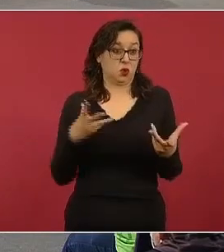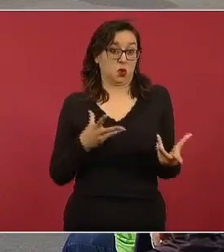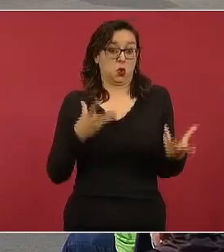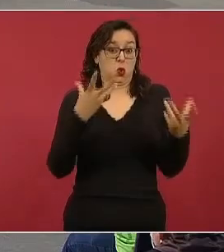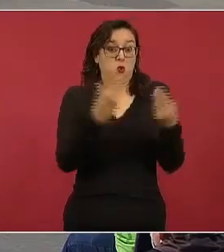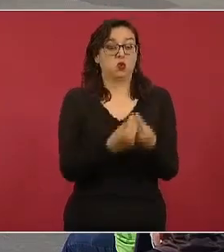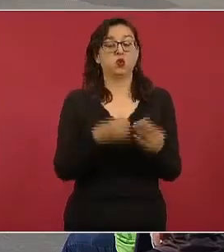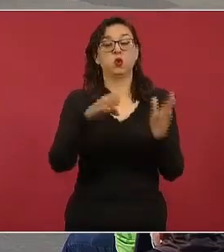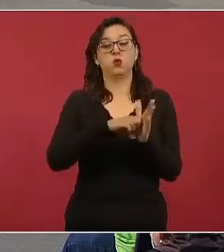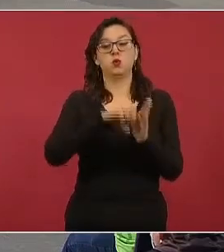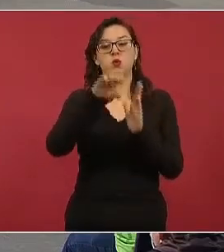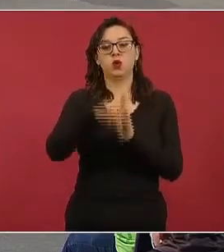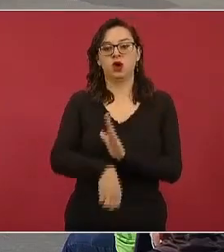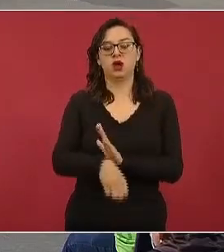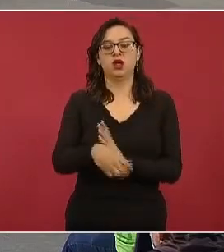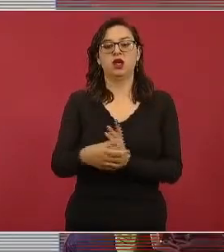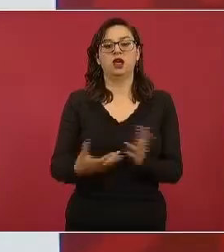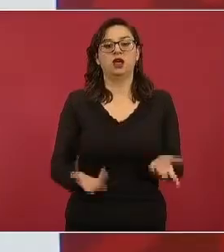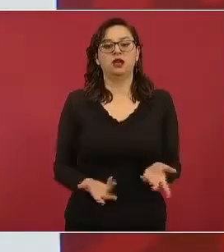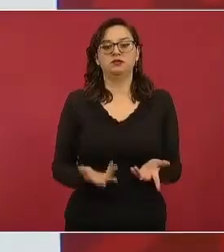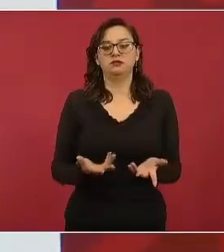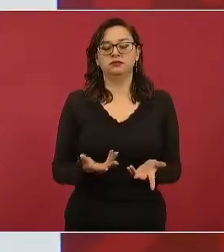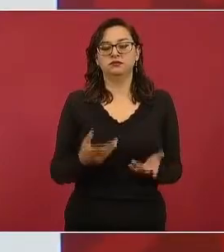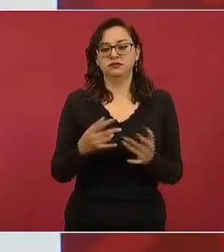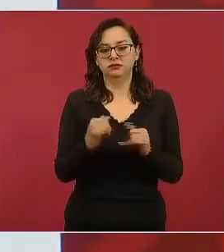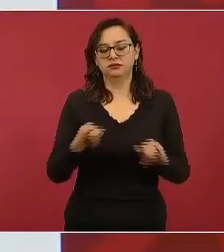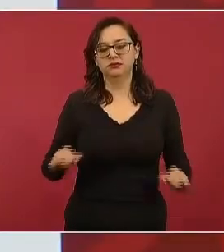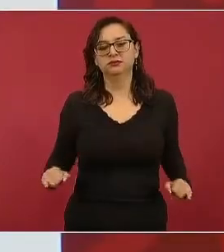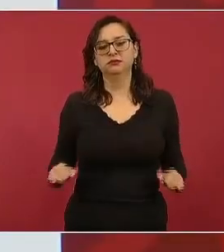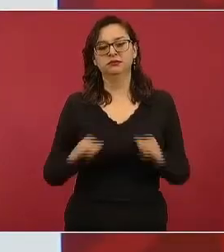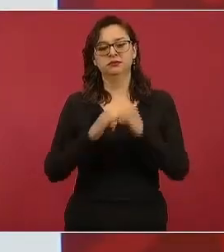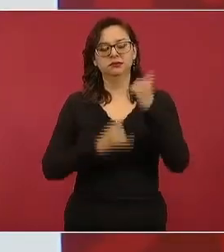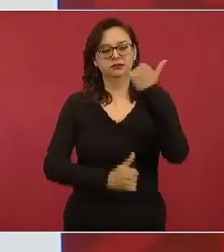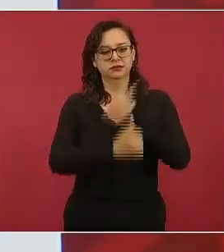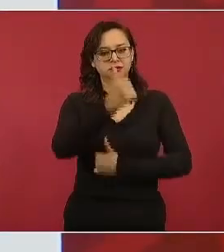como el Instituto de la Competencia,